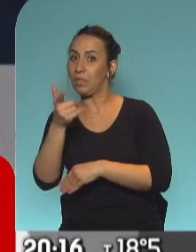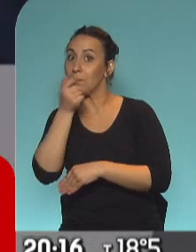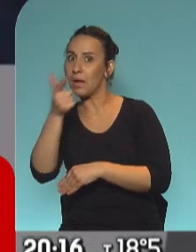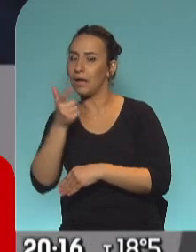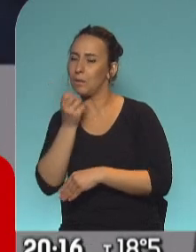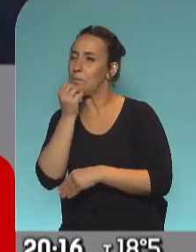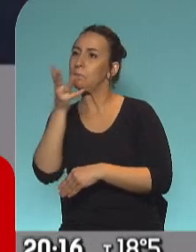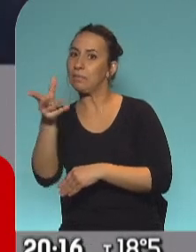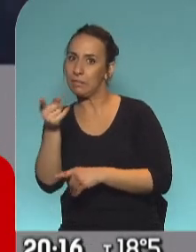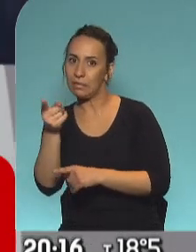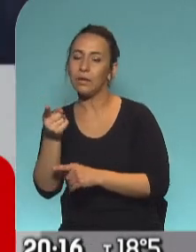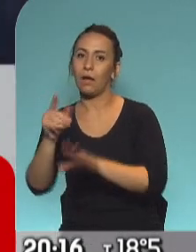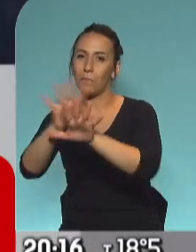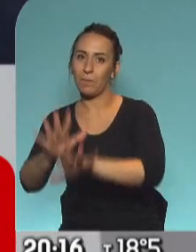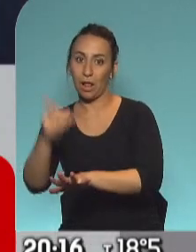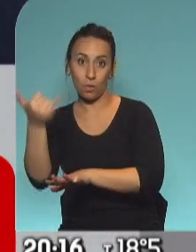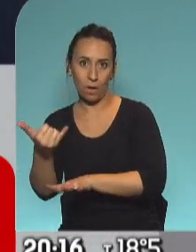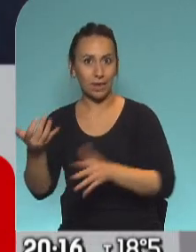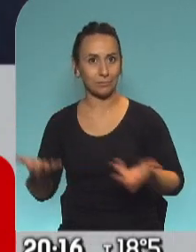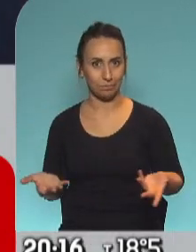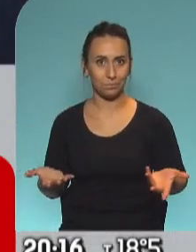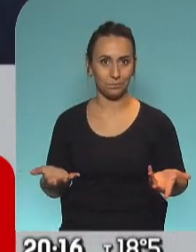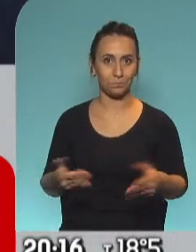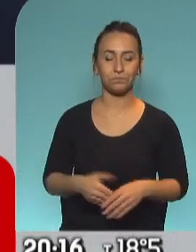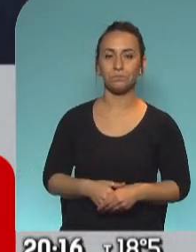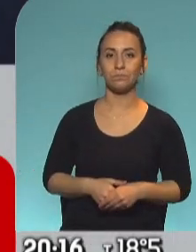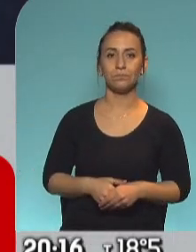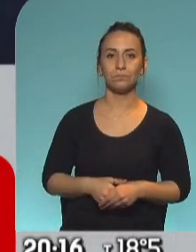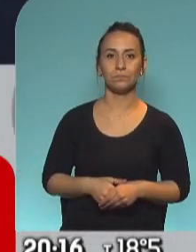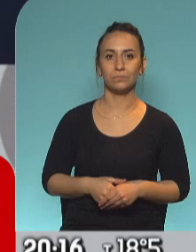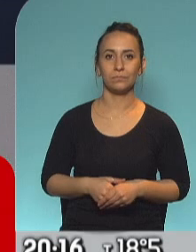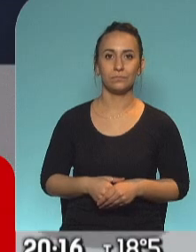Entonces, el momento es eso, digamos, ¿no? El contexto